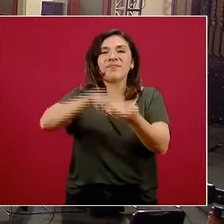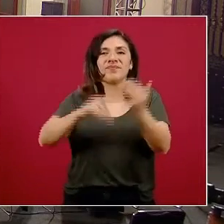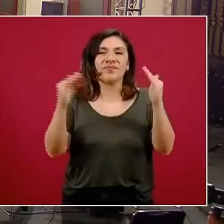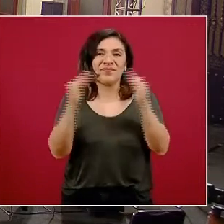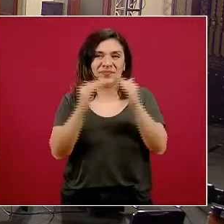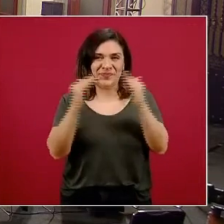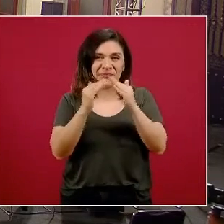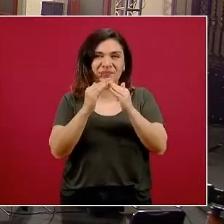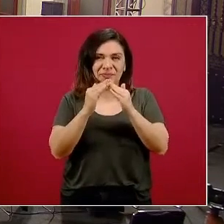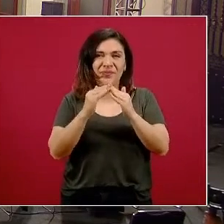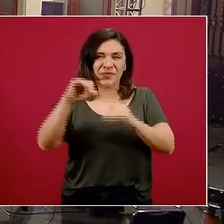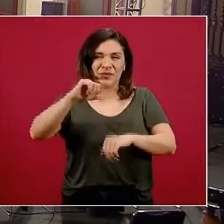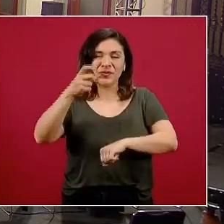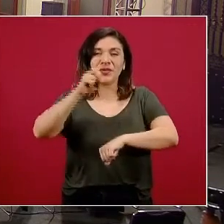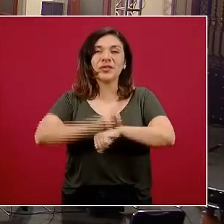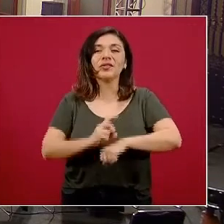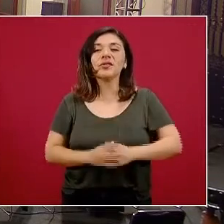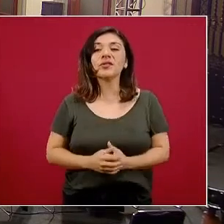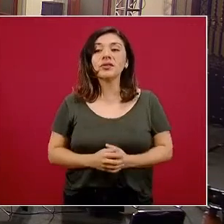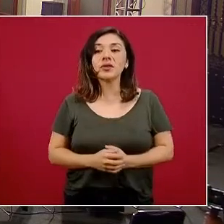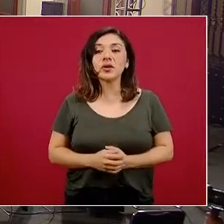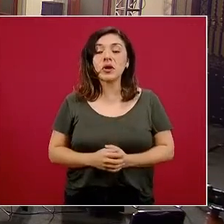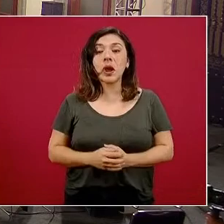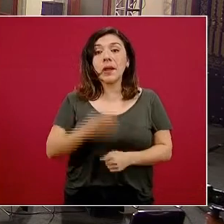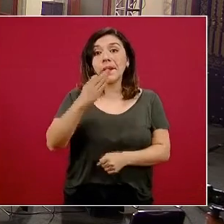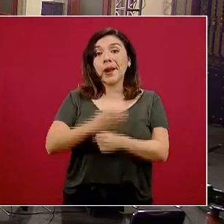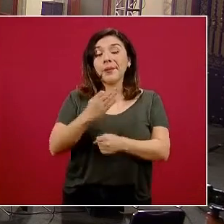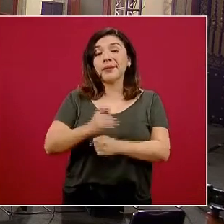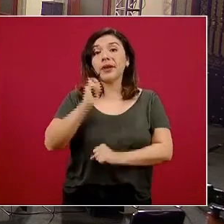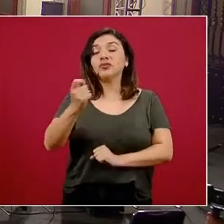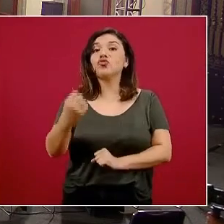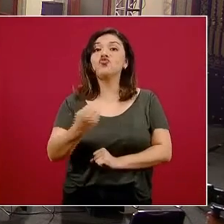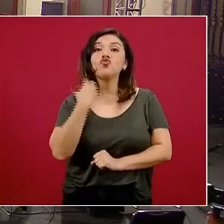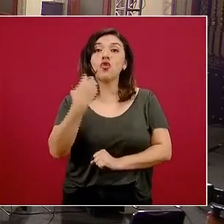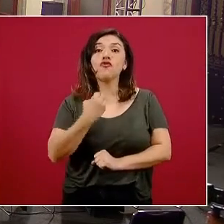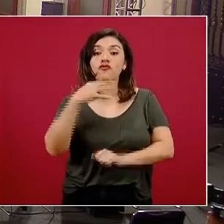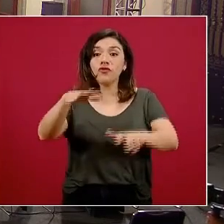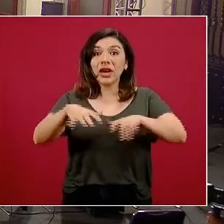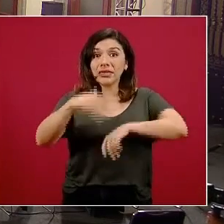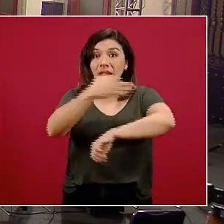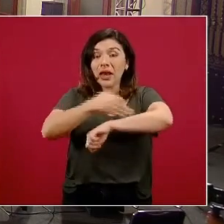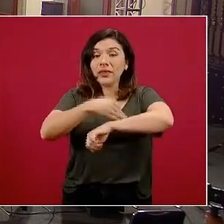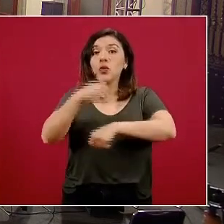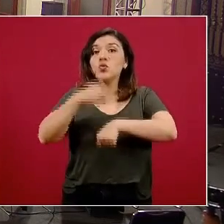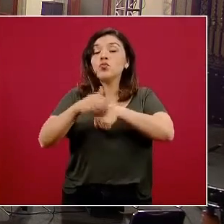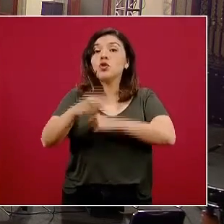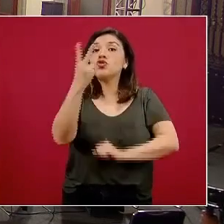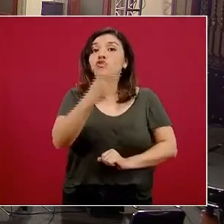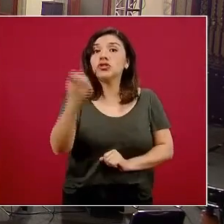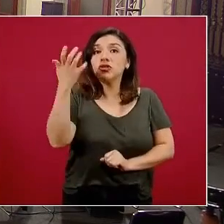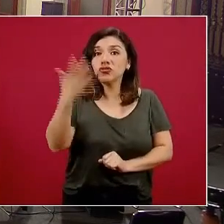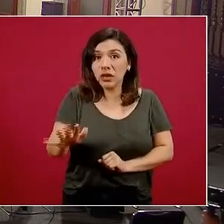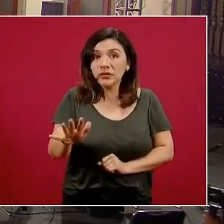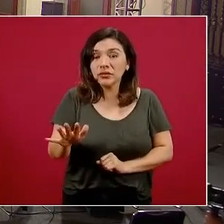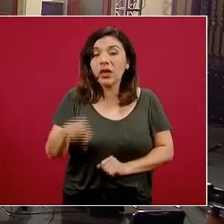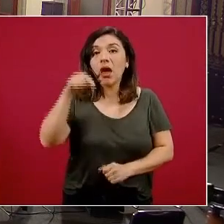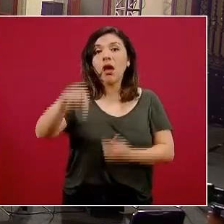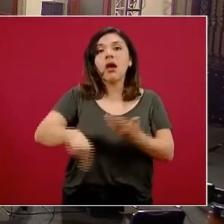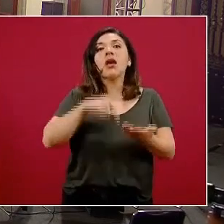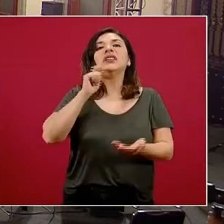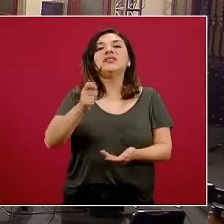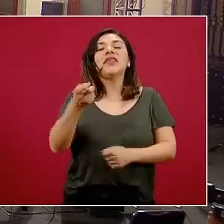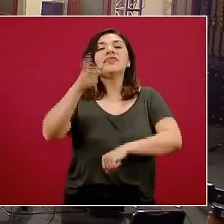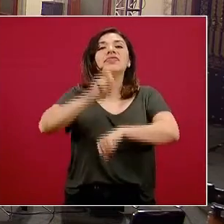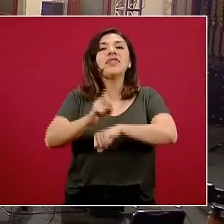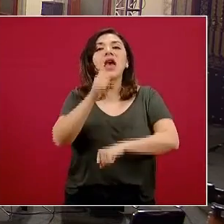de sintonizarnos esta noche. Estamos en la conferencia vespertina número 210, en el día